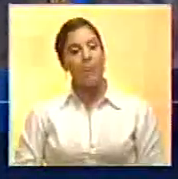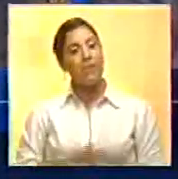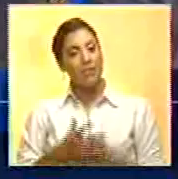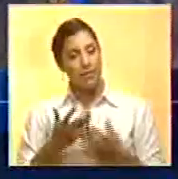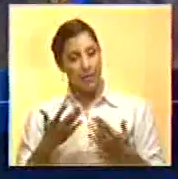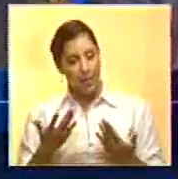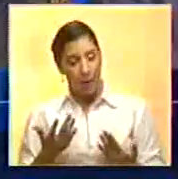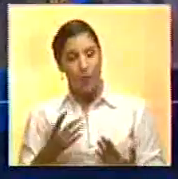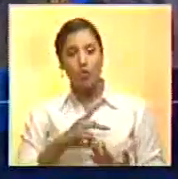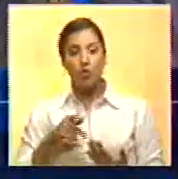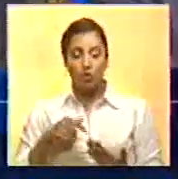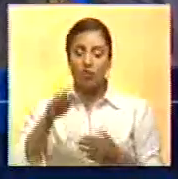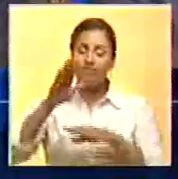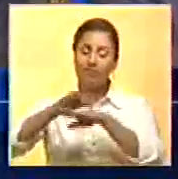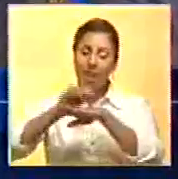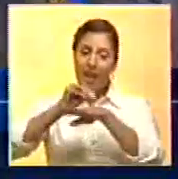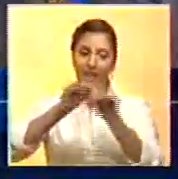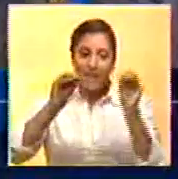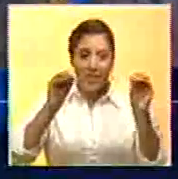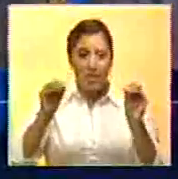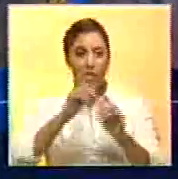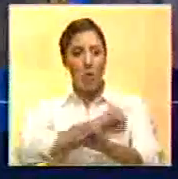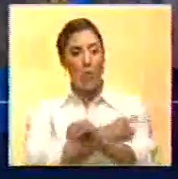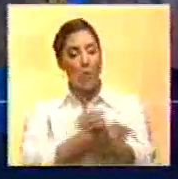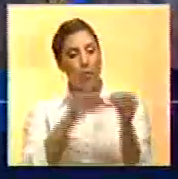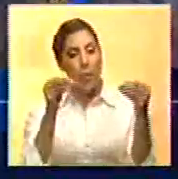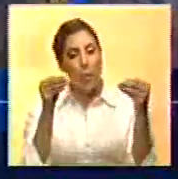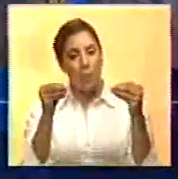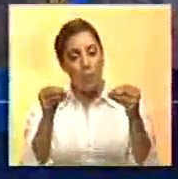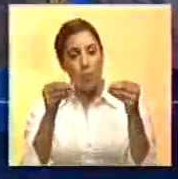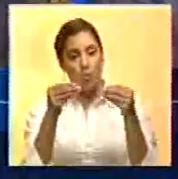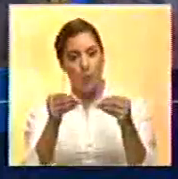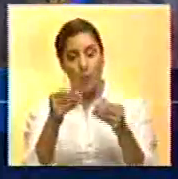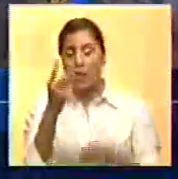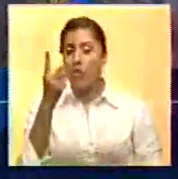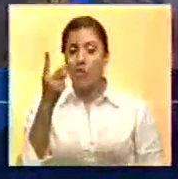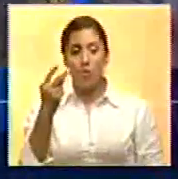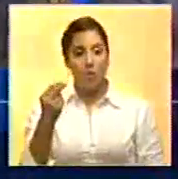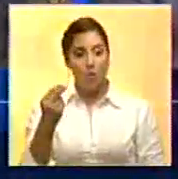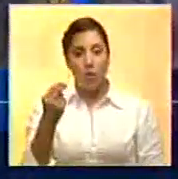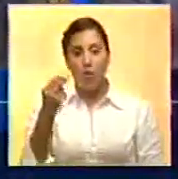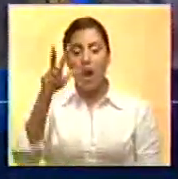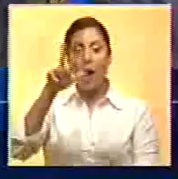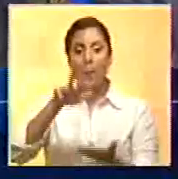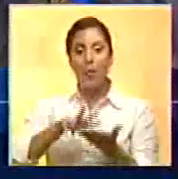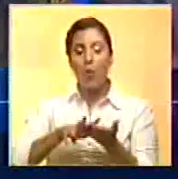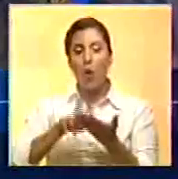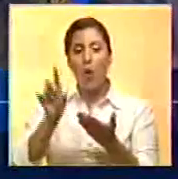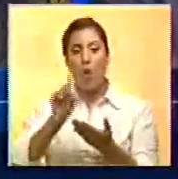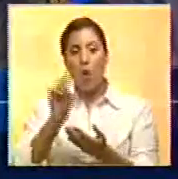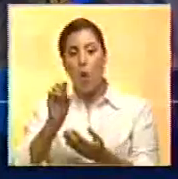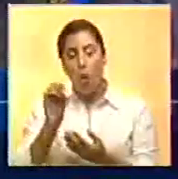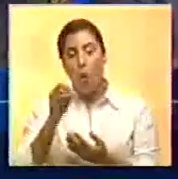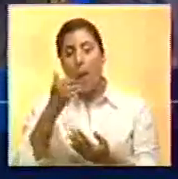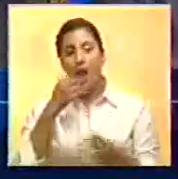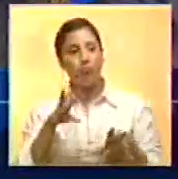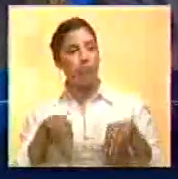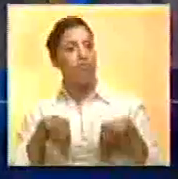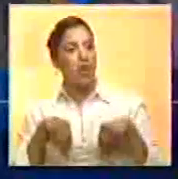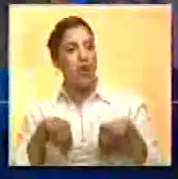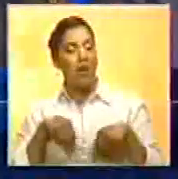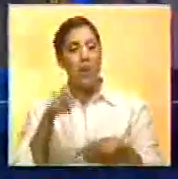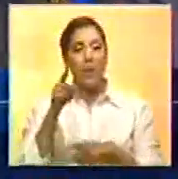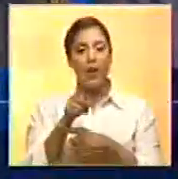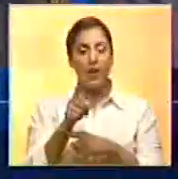Igualmente hemos solicitado a los poderes públicos no aprobar o abstenerse de